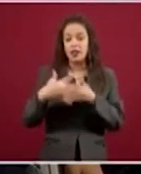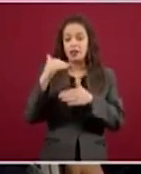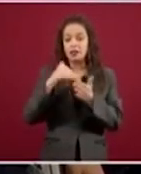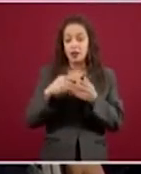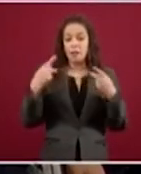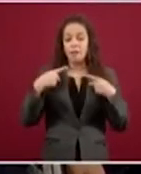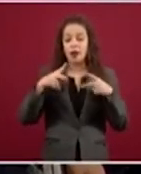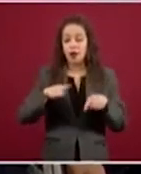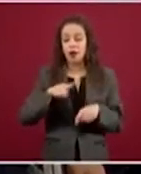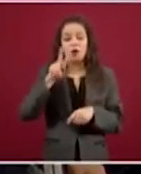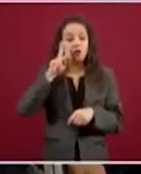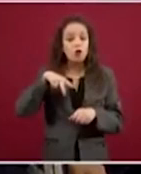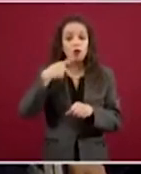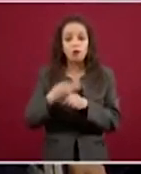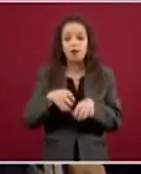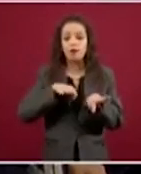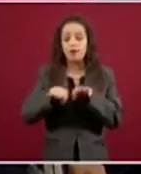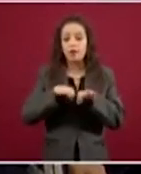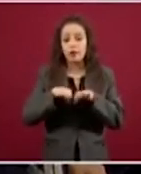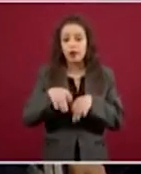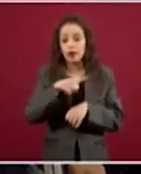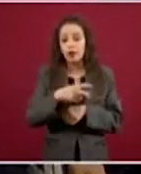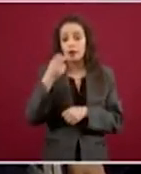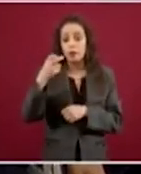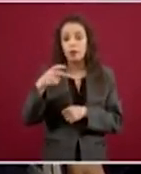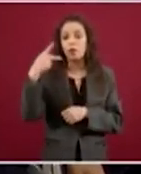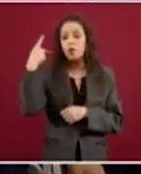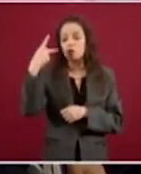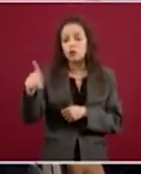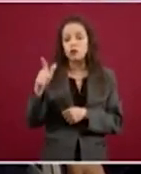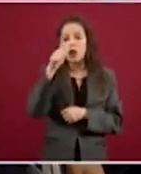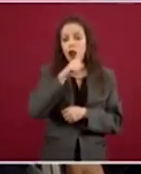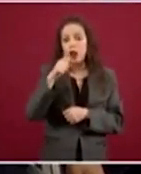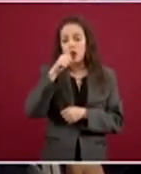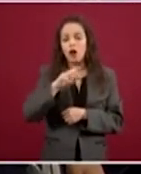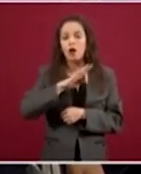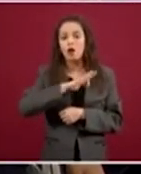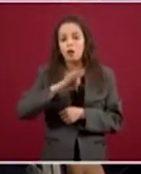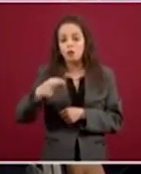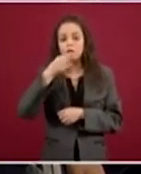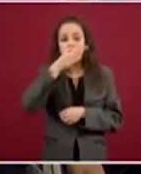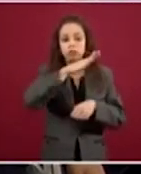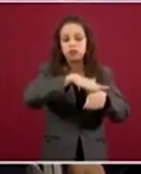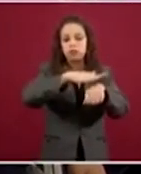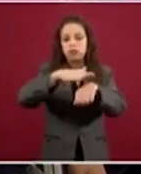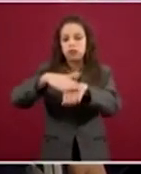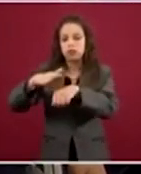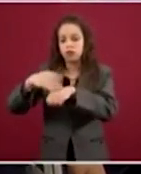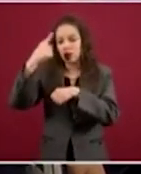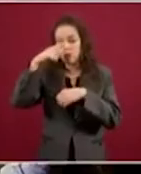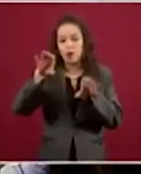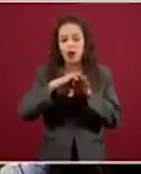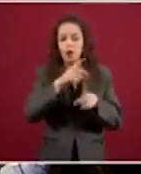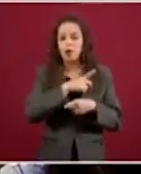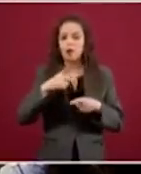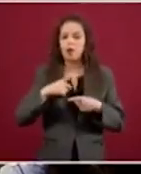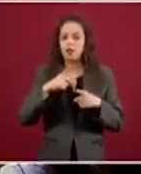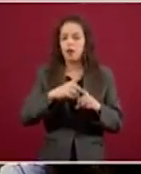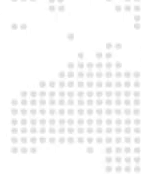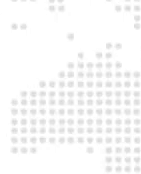para el programa y nos ayudan en su propia lengua a transmitir los mensajes de las medidas preventivas para evitar los